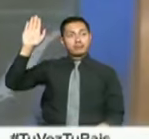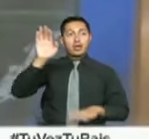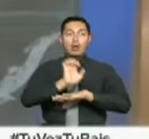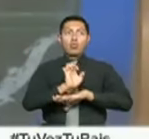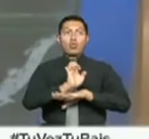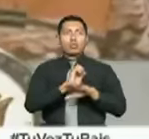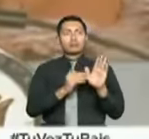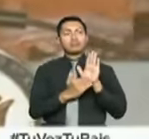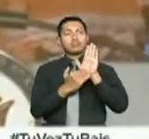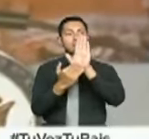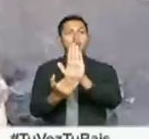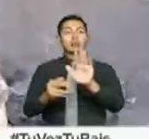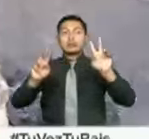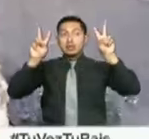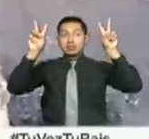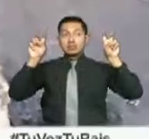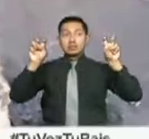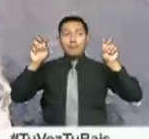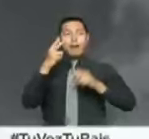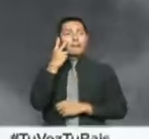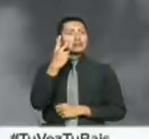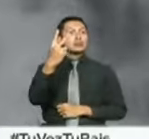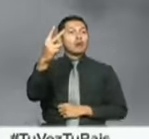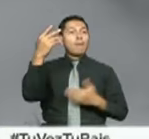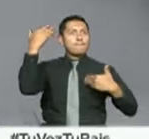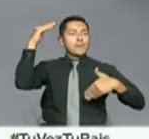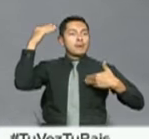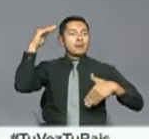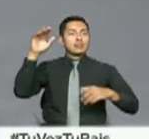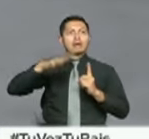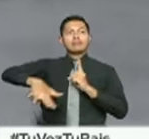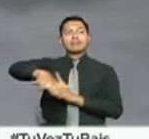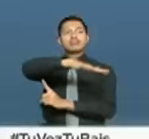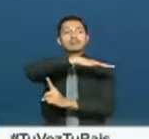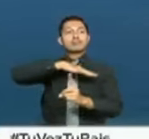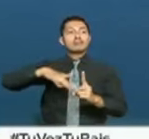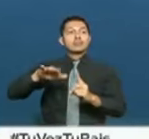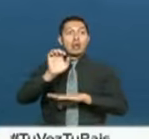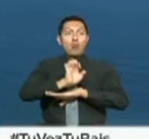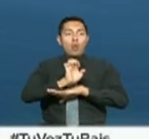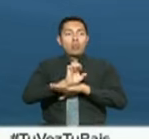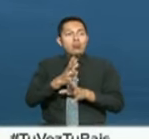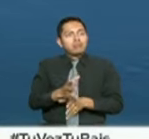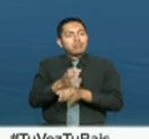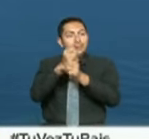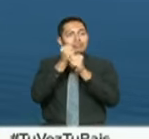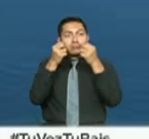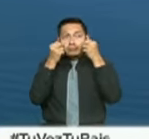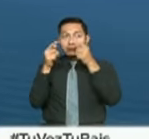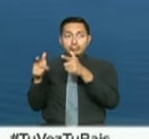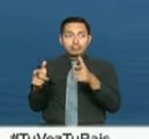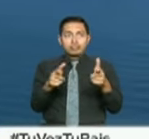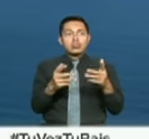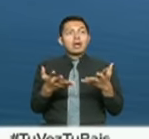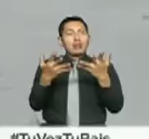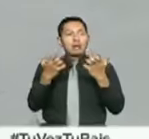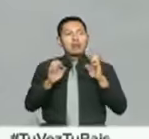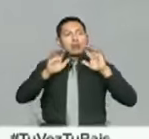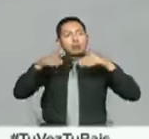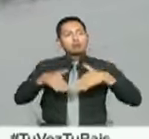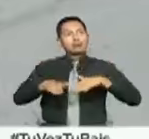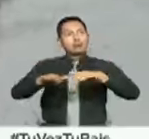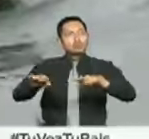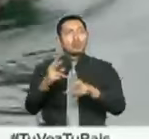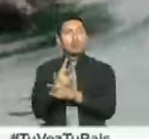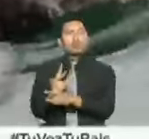Ecuador presentará como tema la visión política y ambiental del país a favor de la ampliación y conservación del territorio marino a